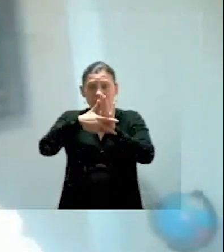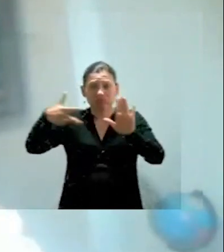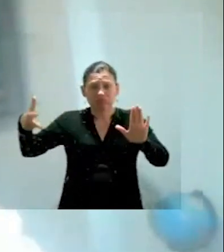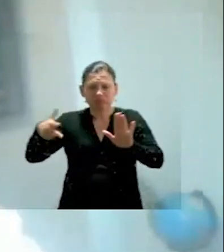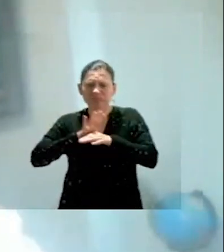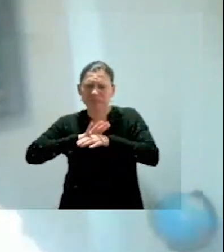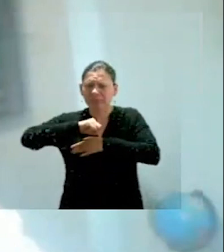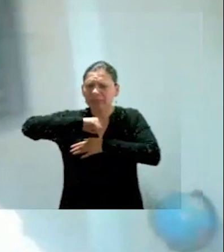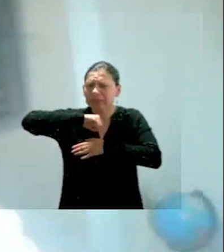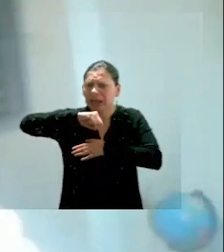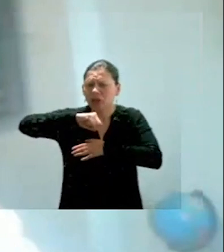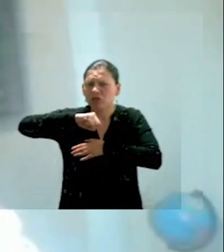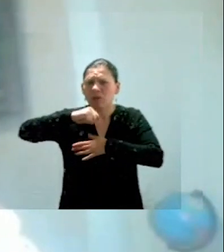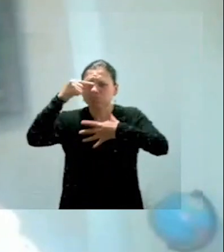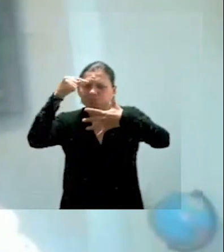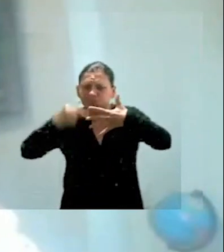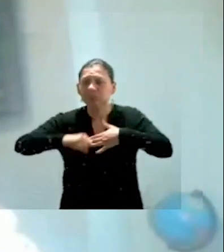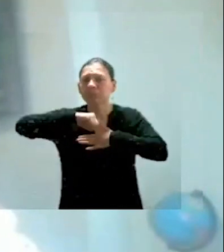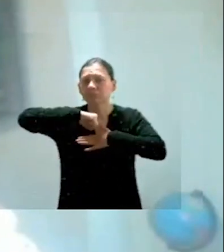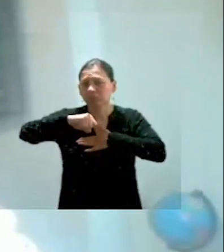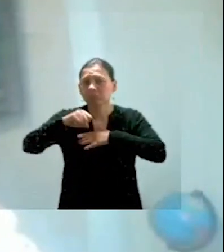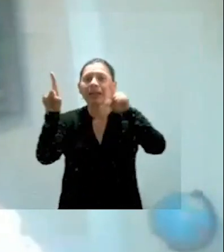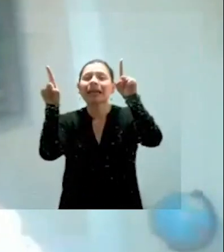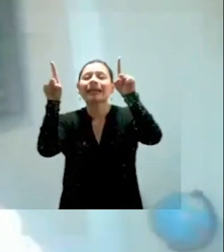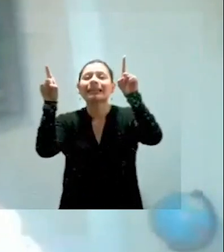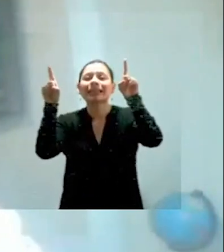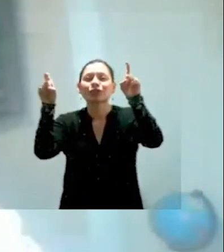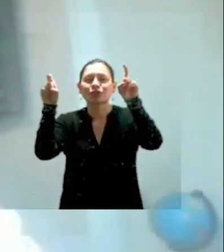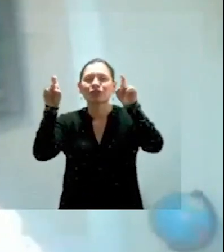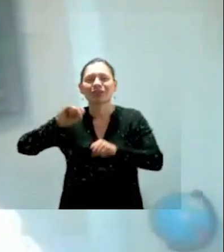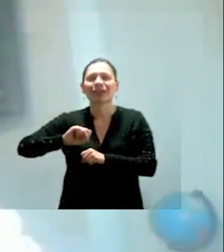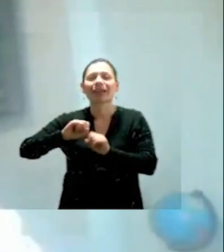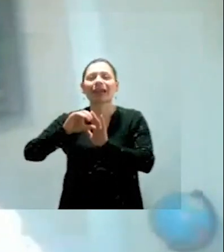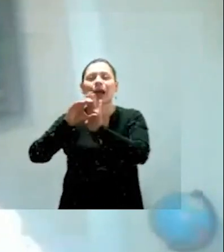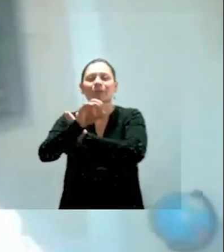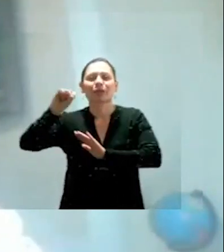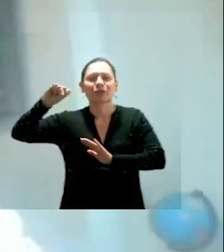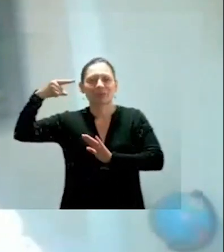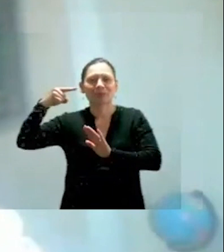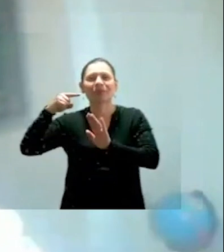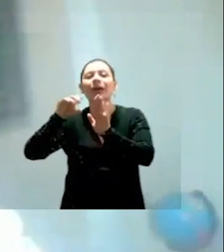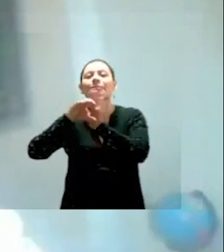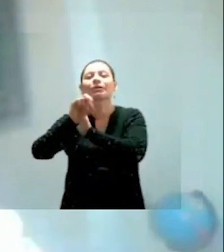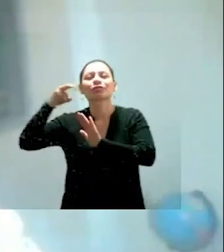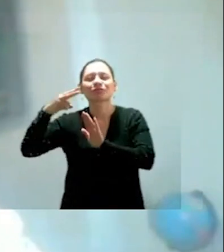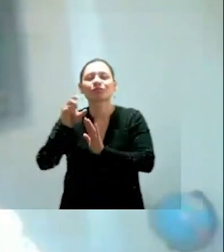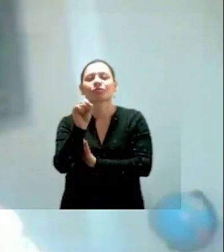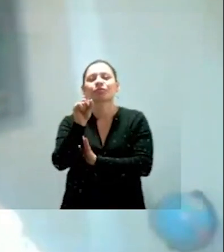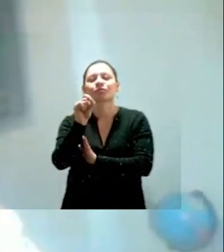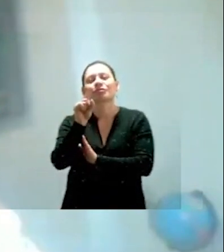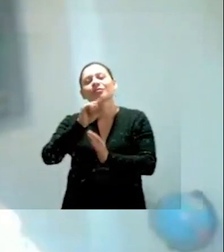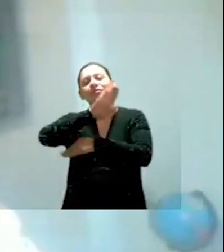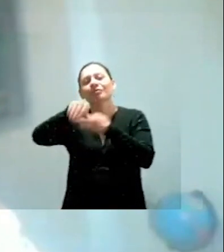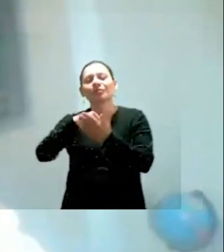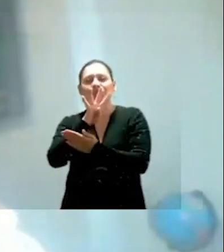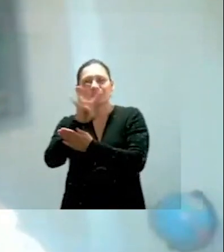mirada restrictiva de los derechos, y eran los que estaban, digamos, positivizados y previstos